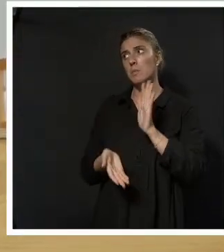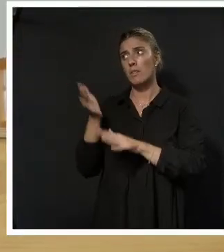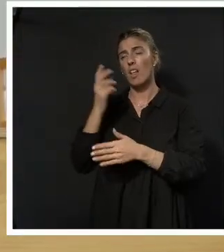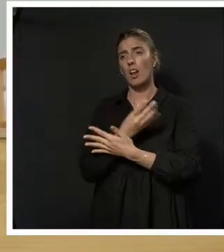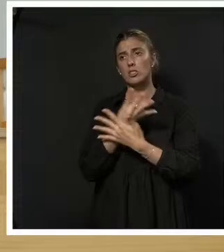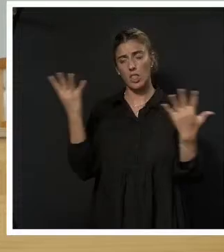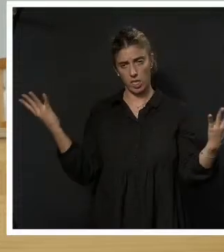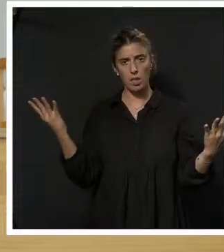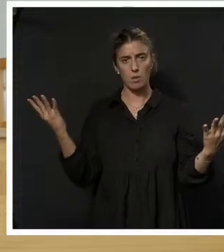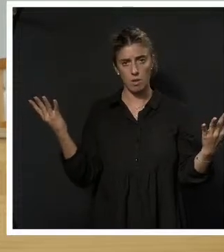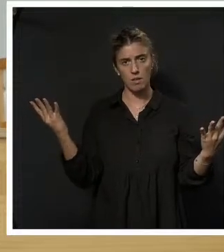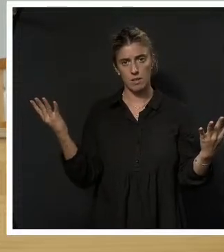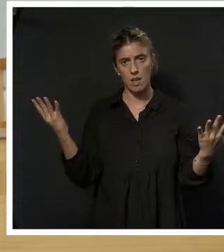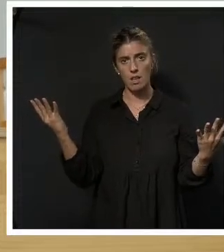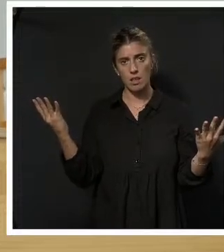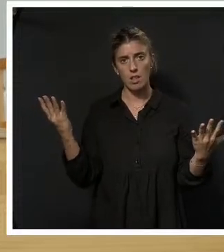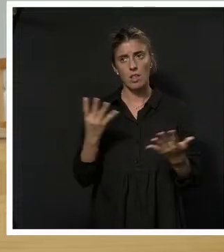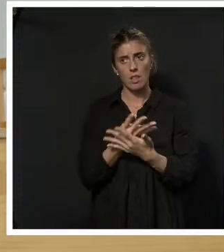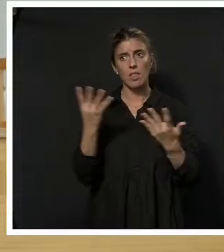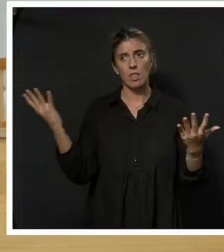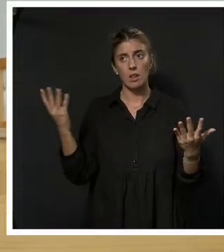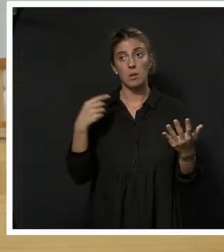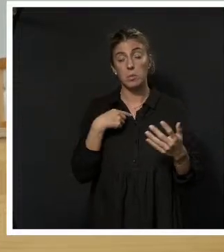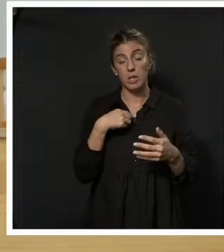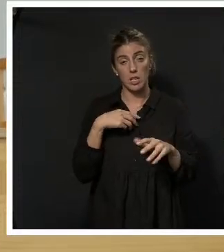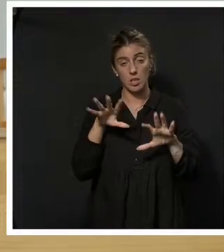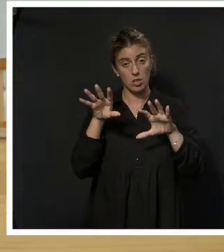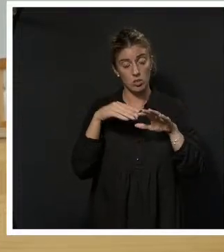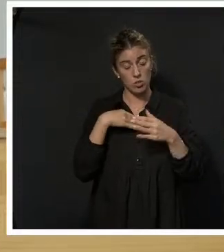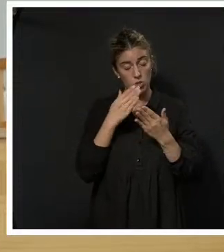tampoco se me daba muy bien los estudios